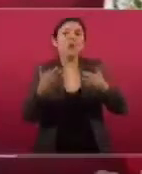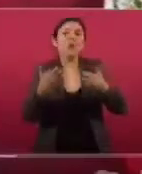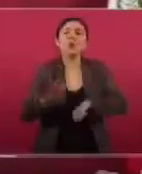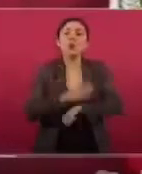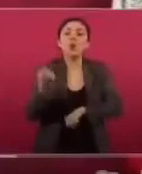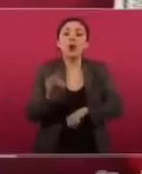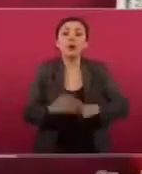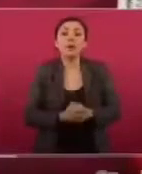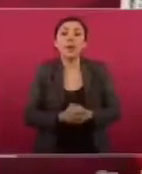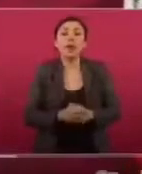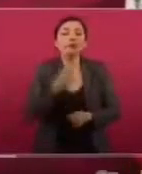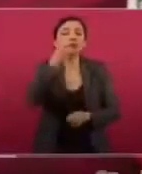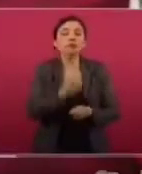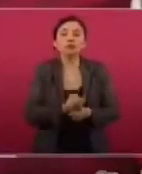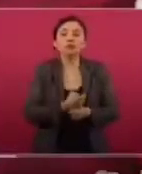del